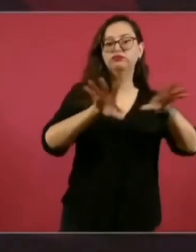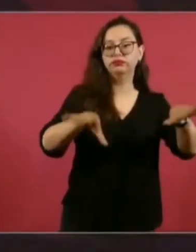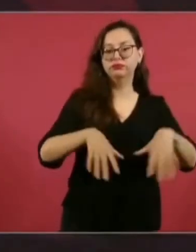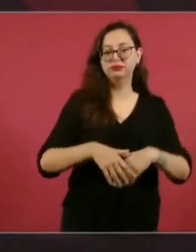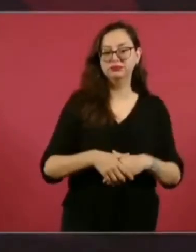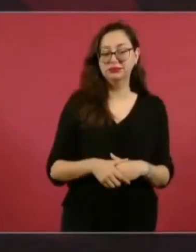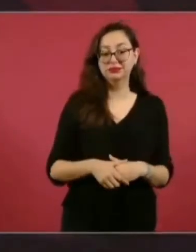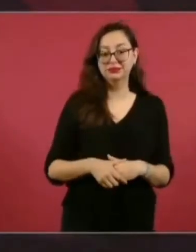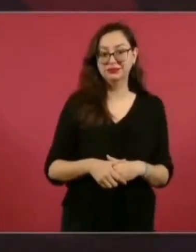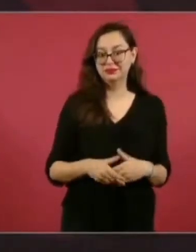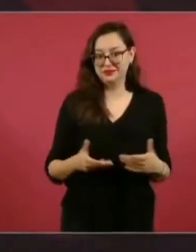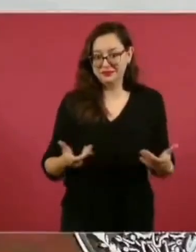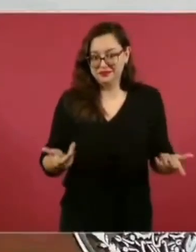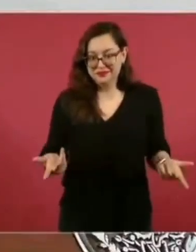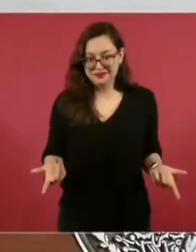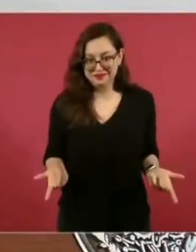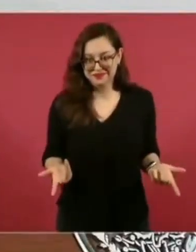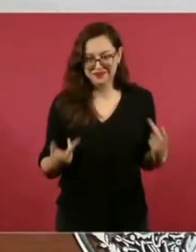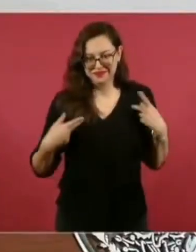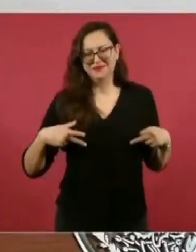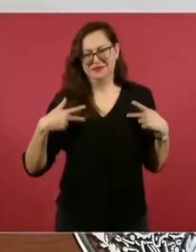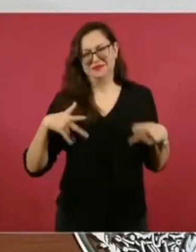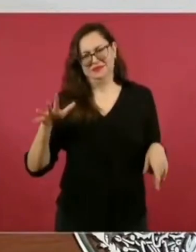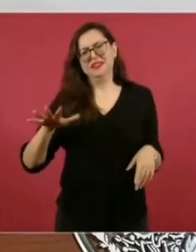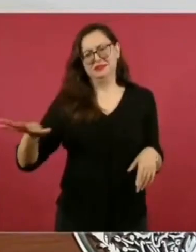Hay expresiones populares